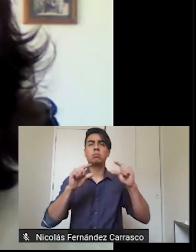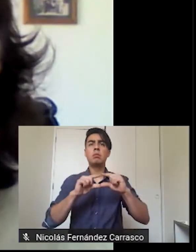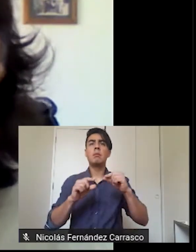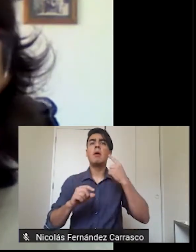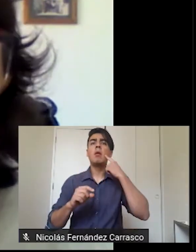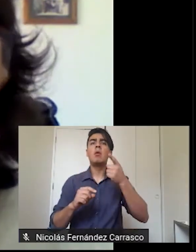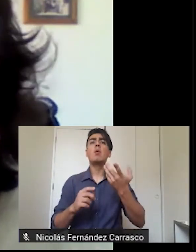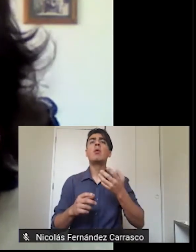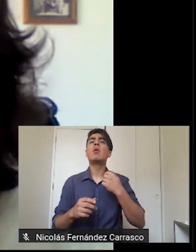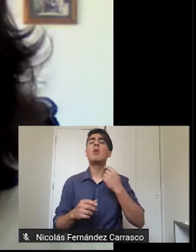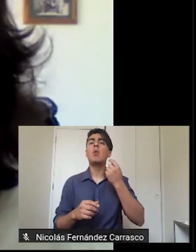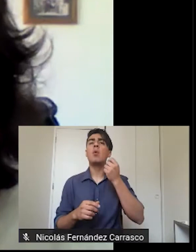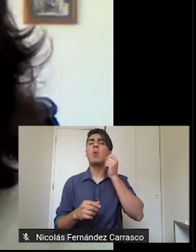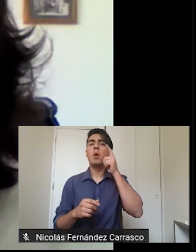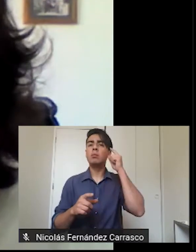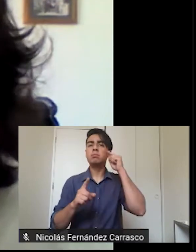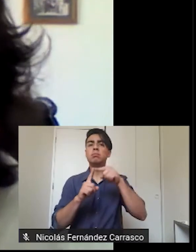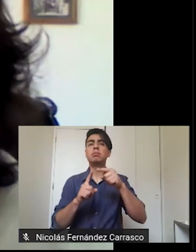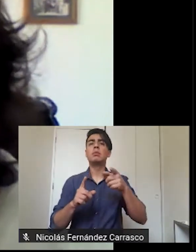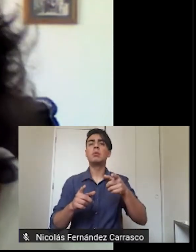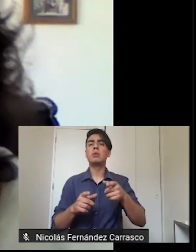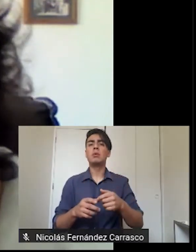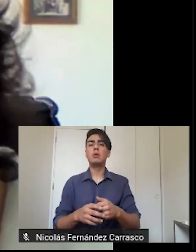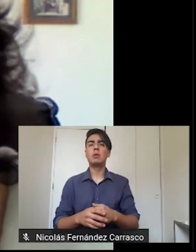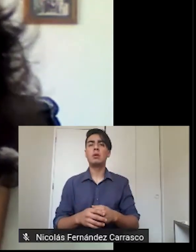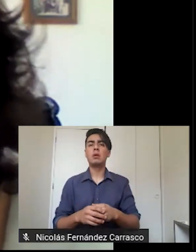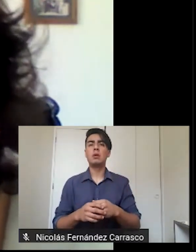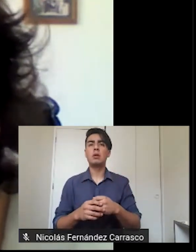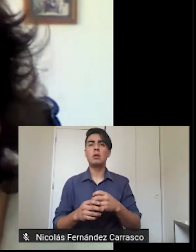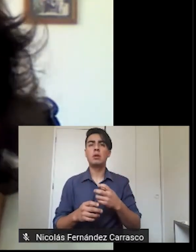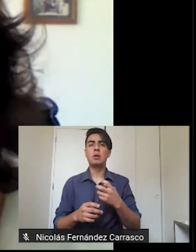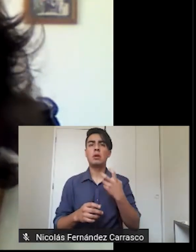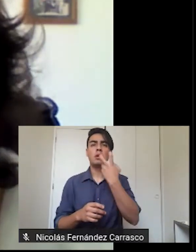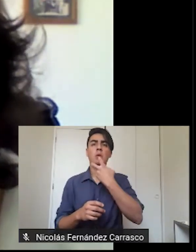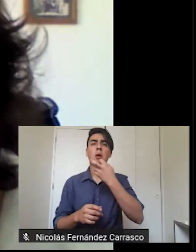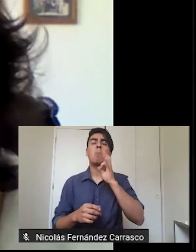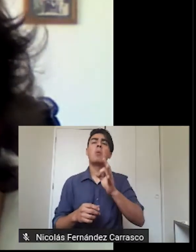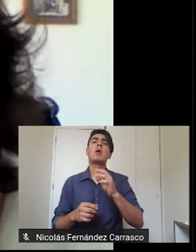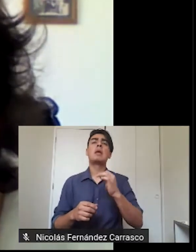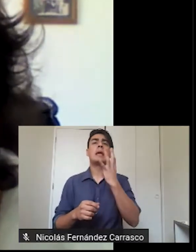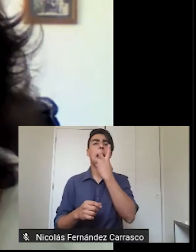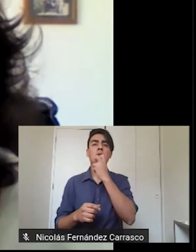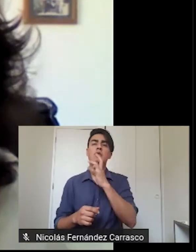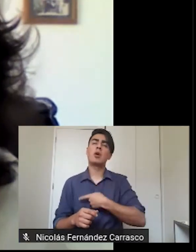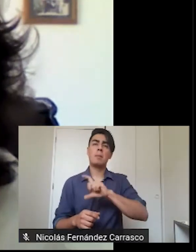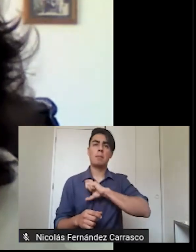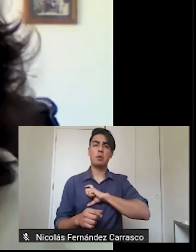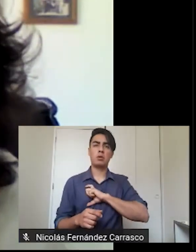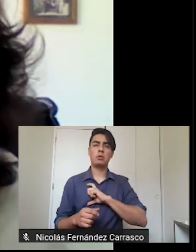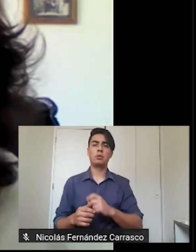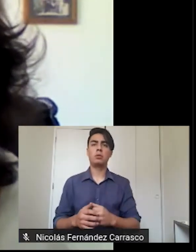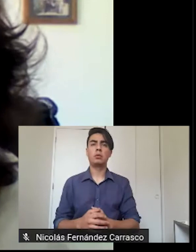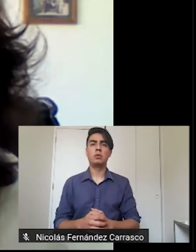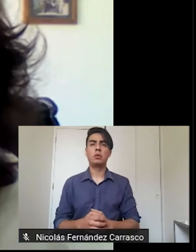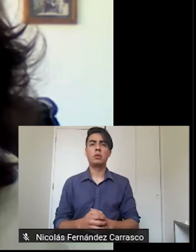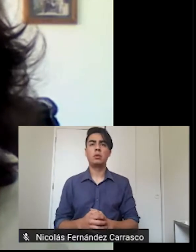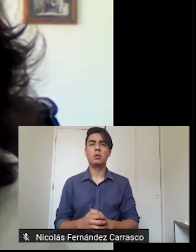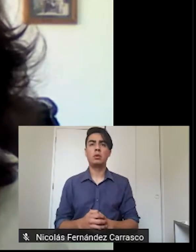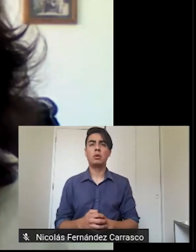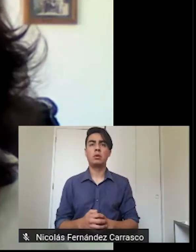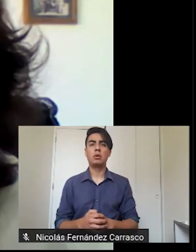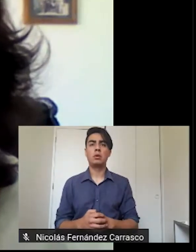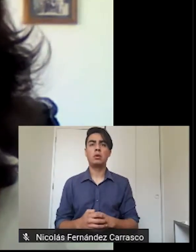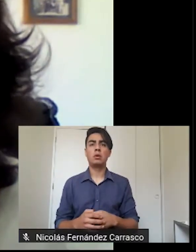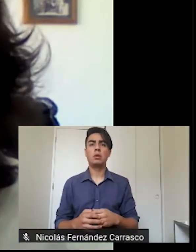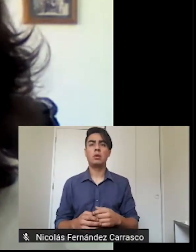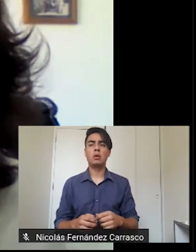que van a recibir la transmisión, que puede ser en inglés o en español.